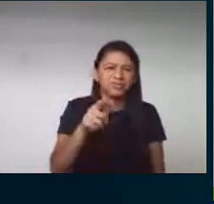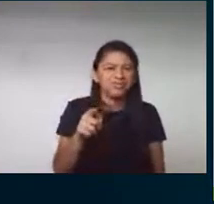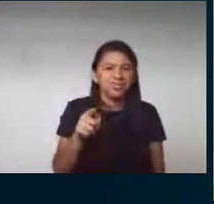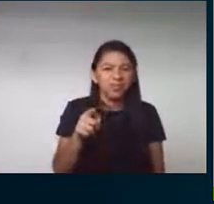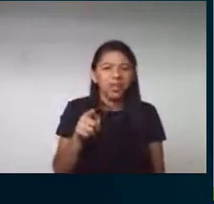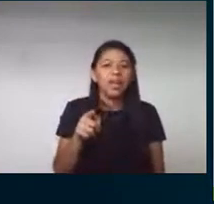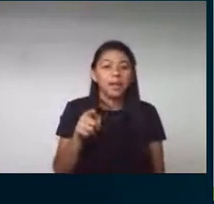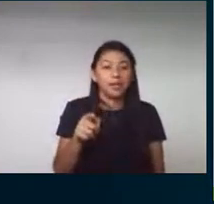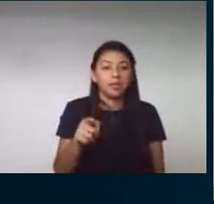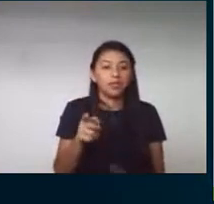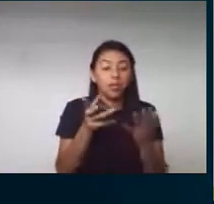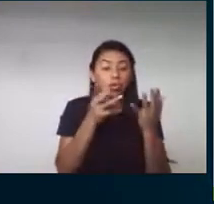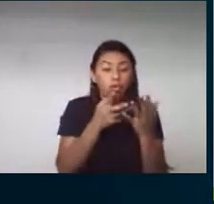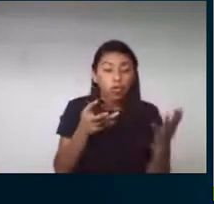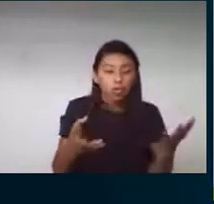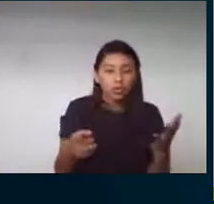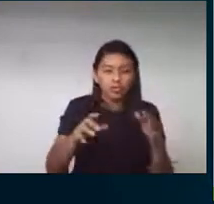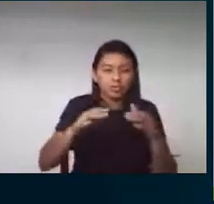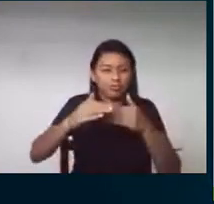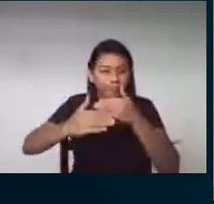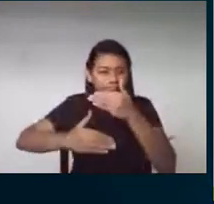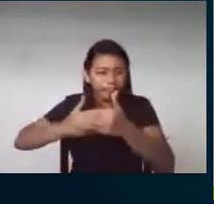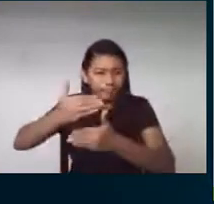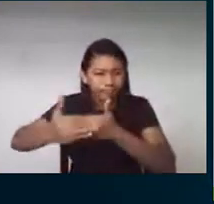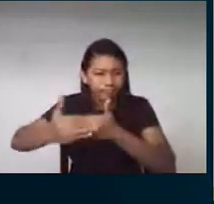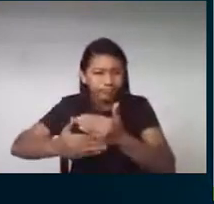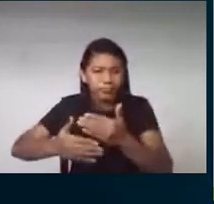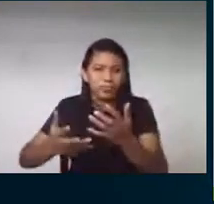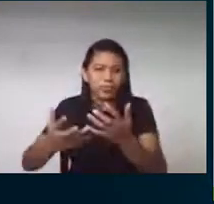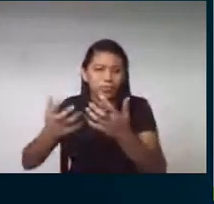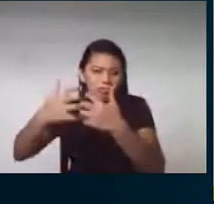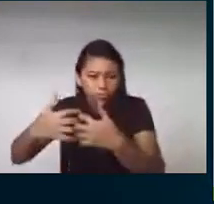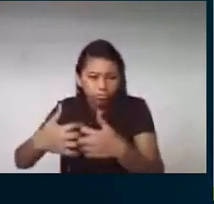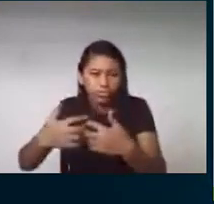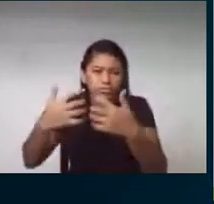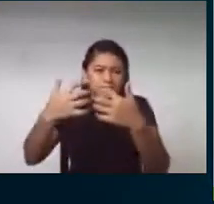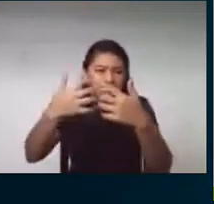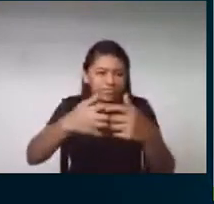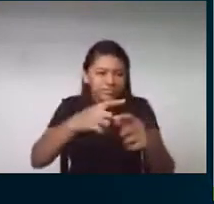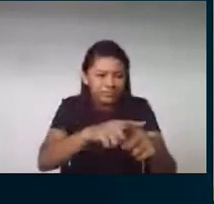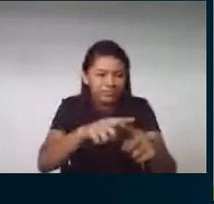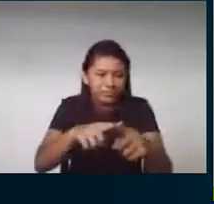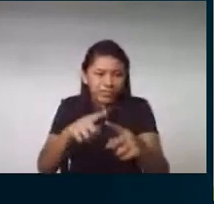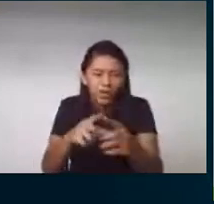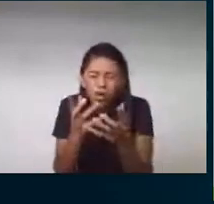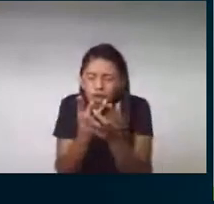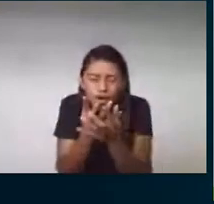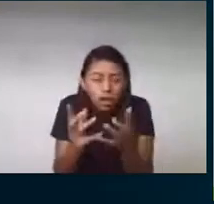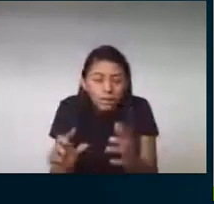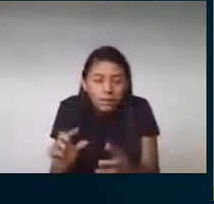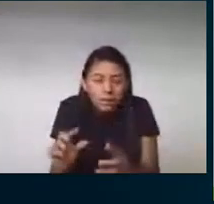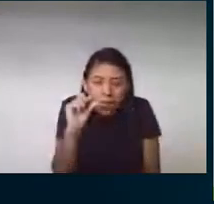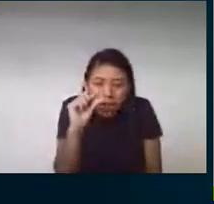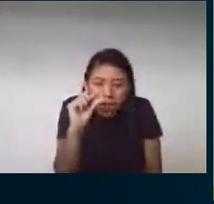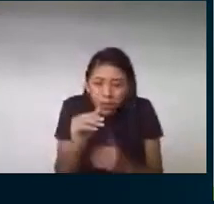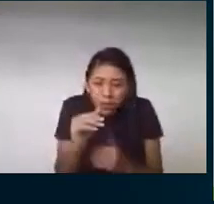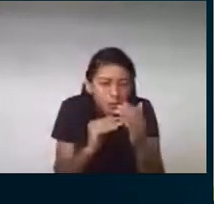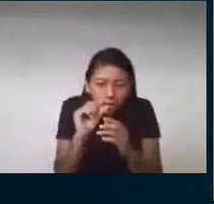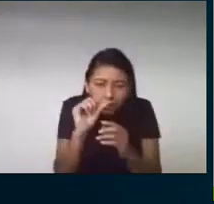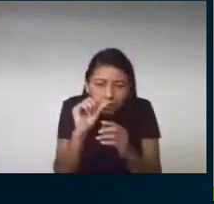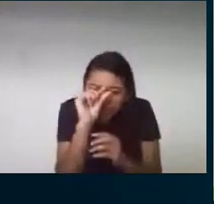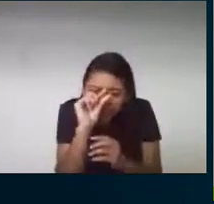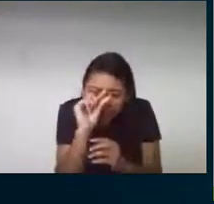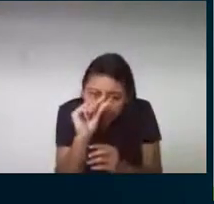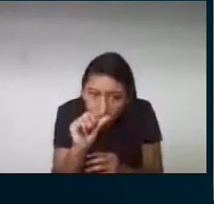todos los detalles del proceso, hasta el proceso más pequeñito, el producto más pequeñito con el propósito de mejorar